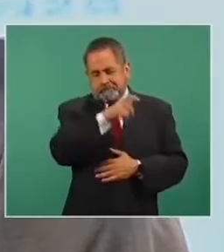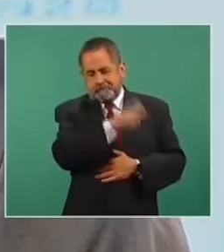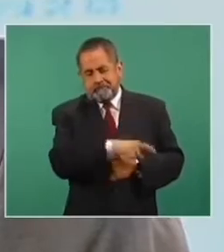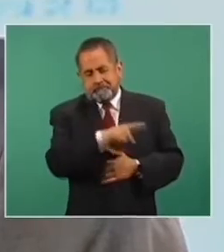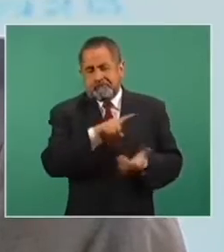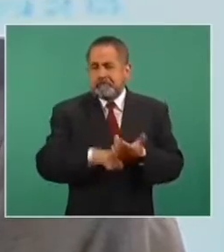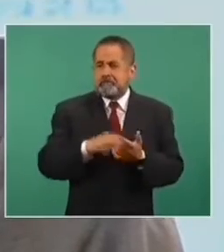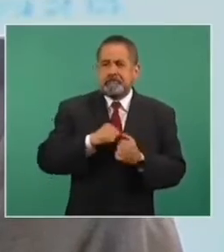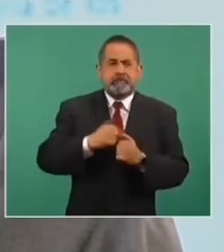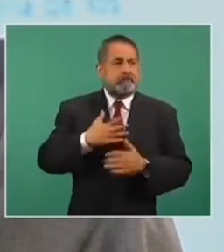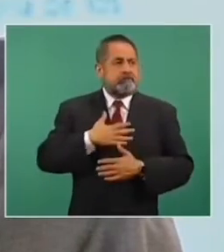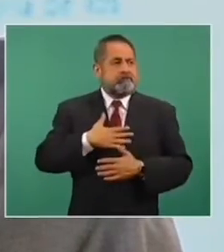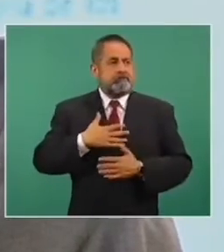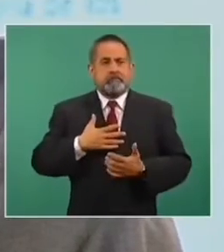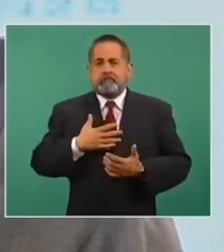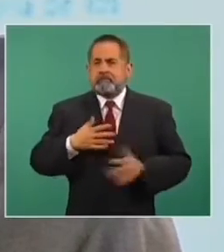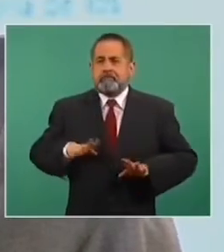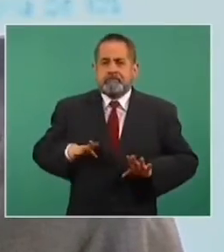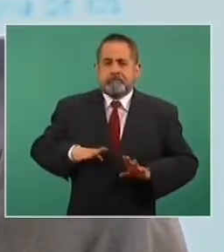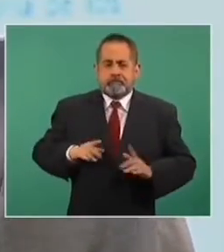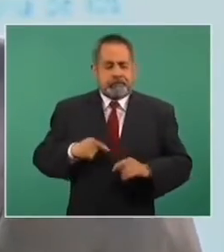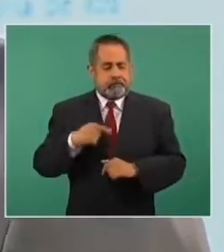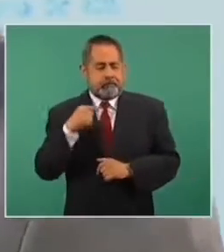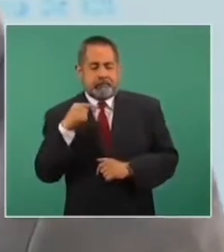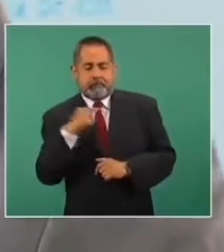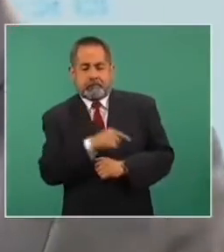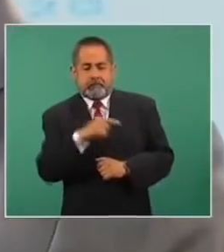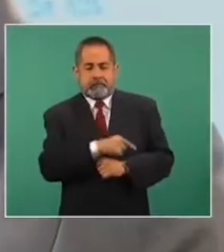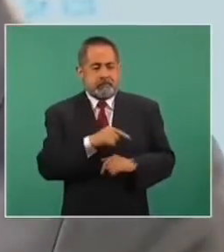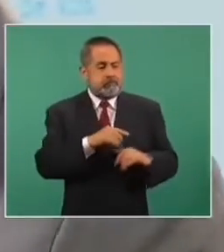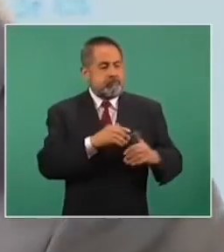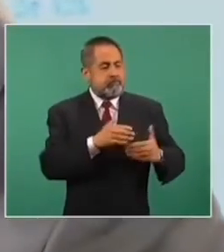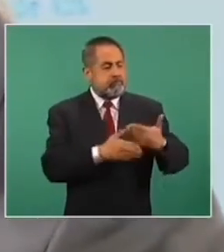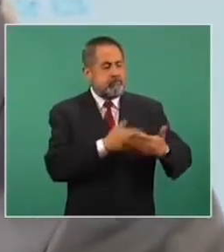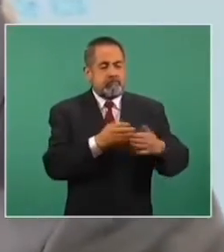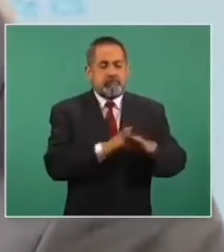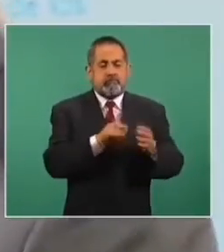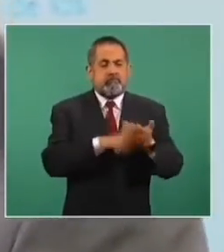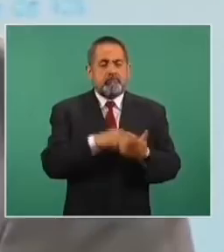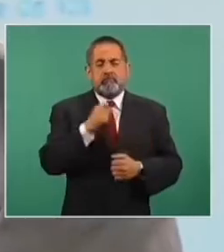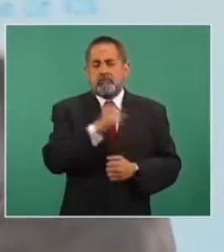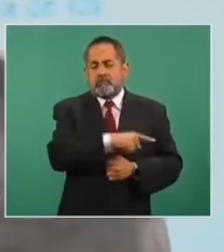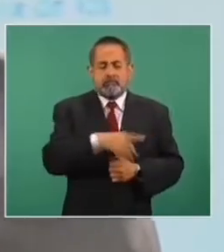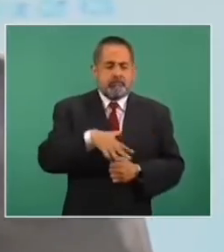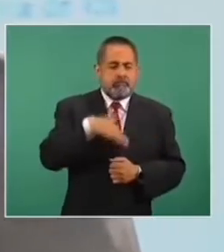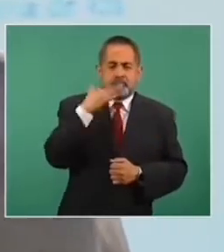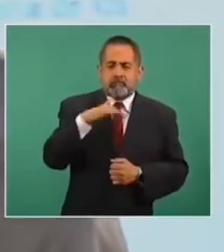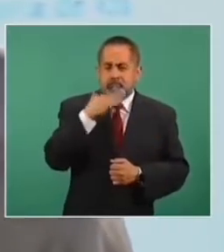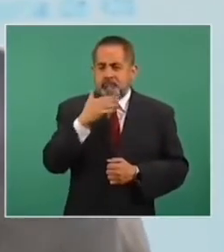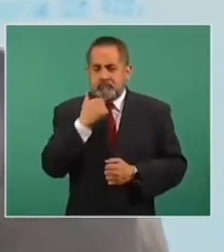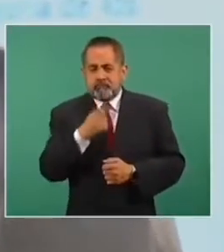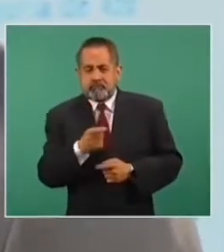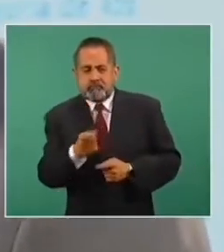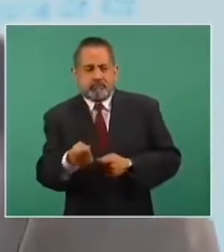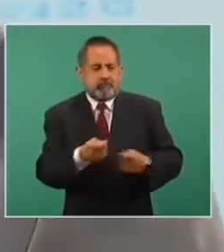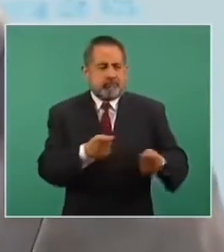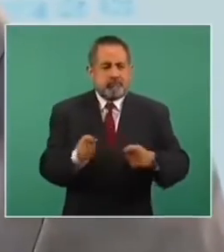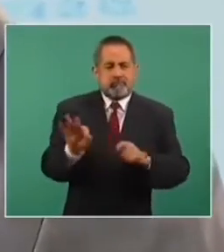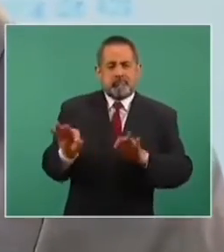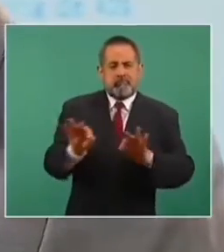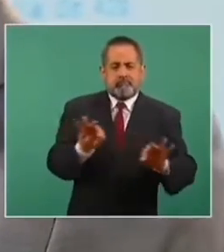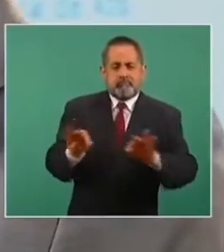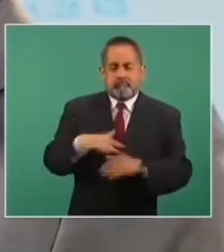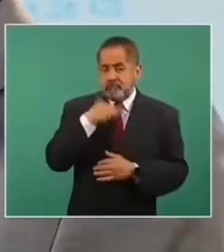Jiménez, dio a conocer que se une al Acuerdo Nacional por la Democracia. Estaremos presentes el día que se indique para suscribirlo, declaró